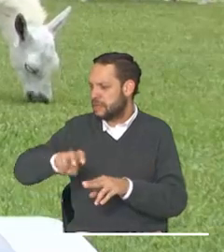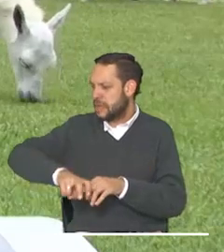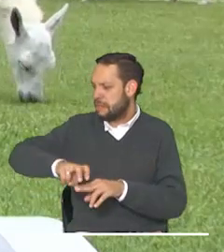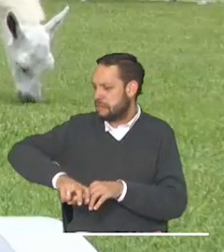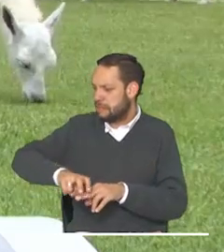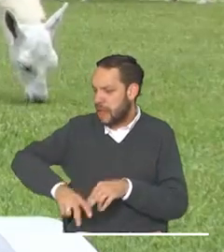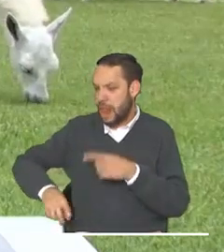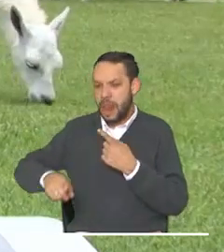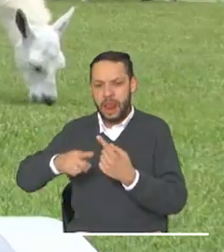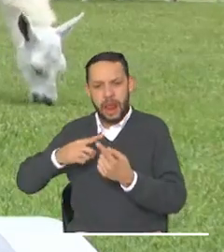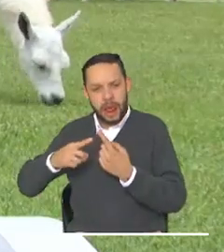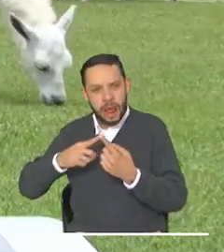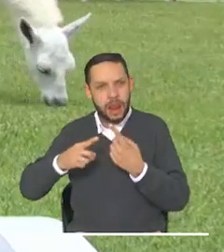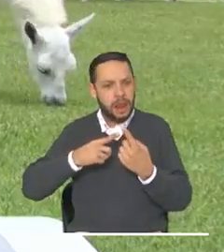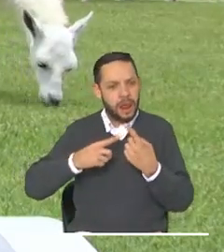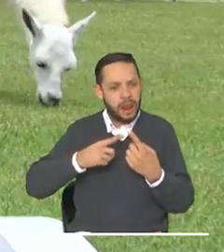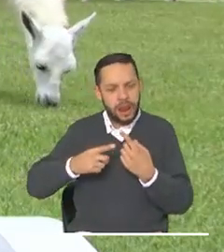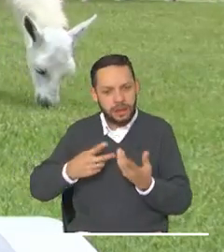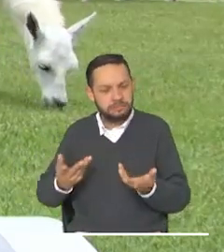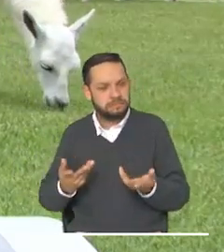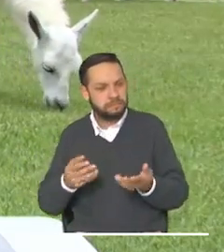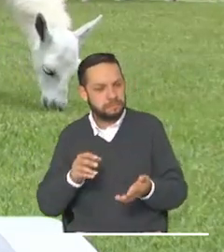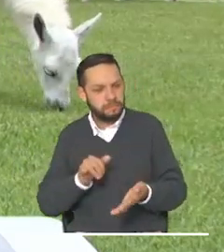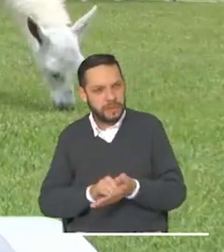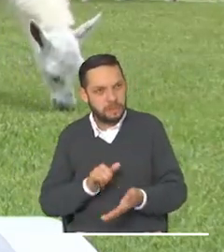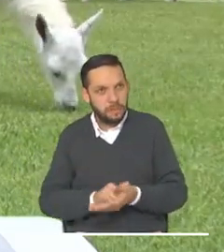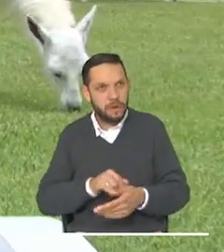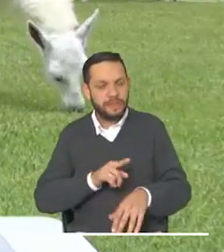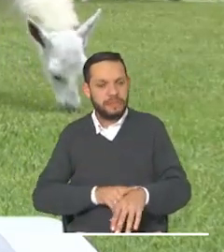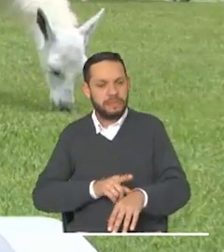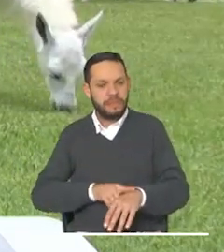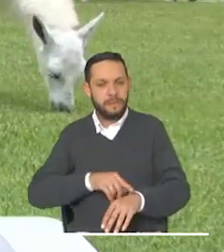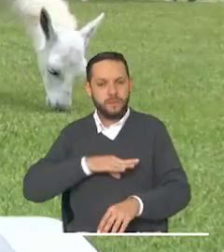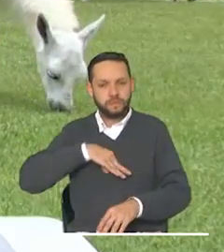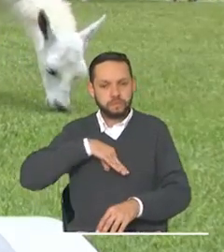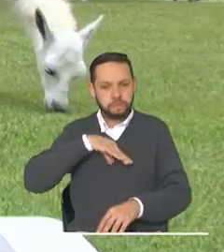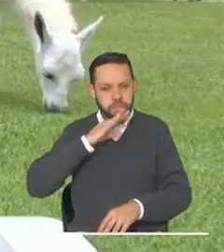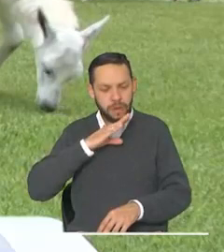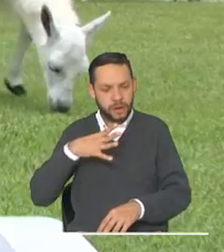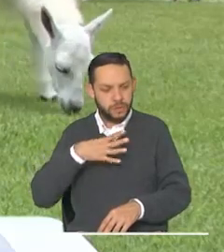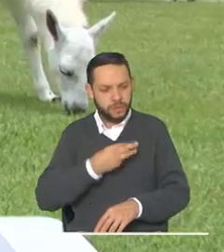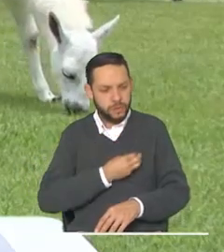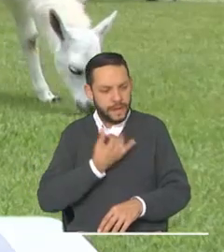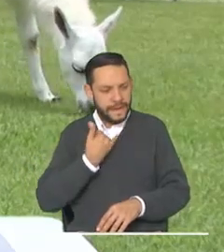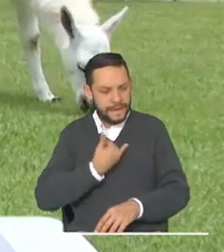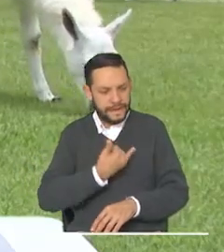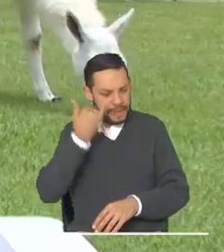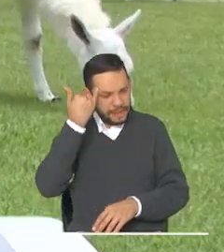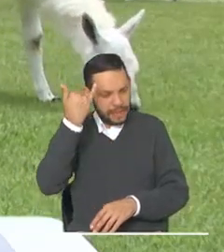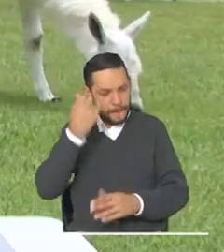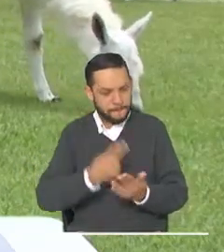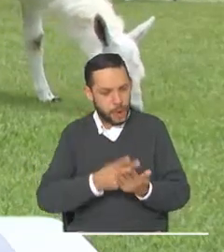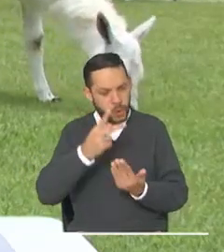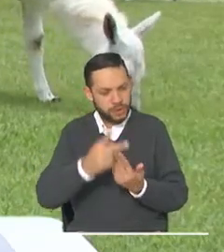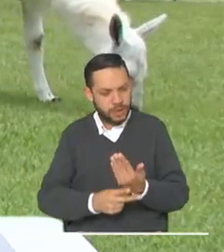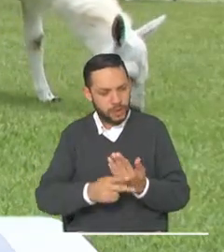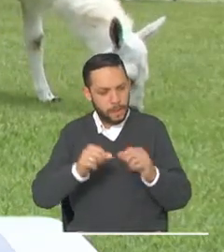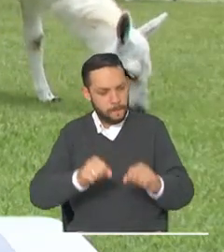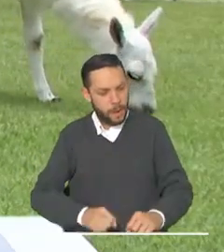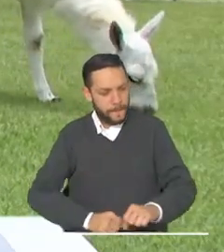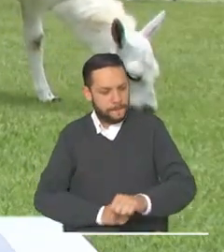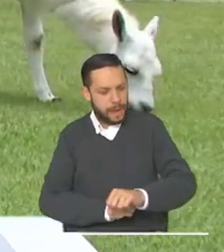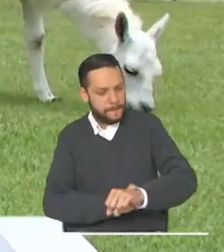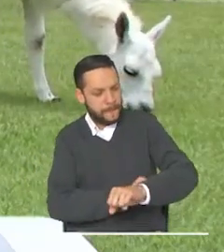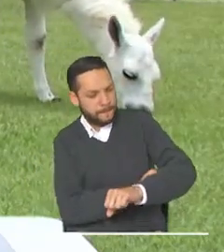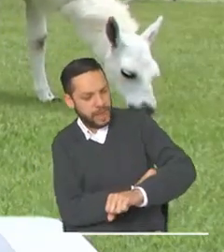tomarnos el tiempo suficiente para realmente formar y crear un proyecto que tuviese unas bases sólidas